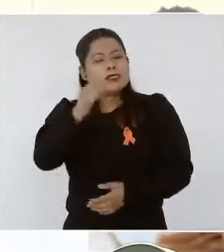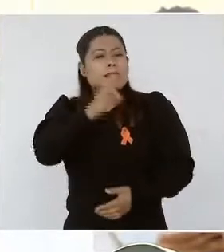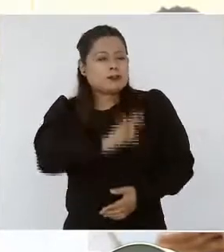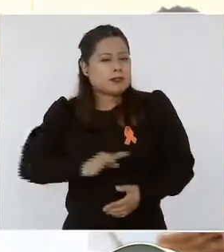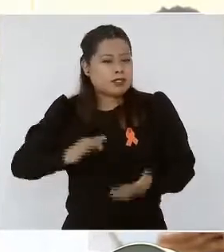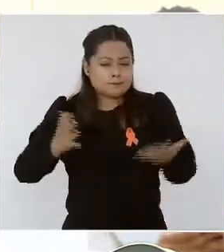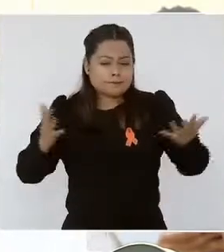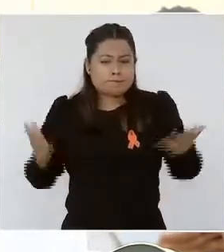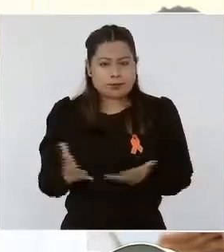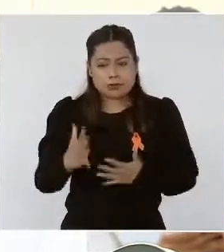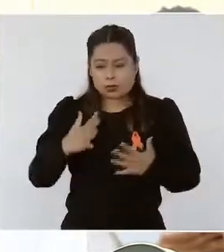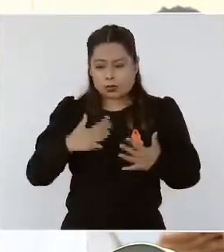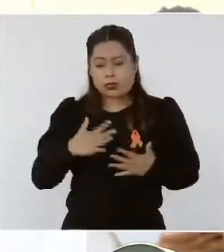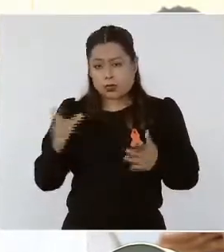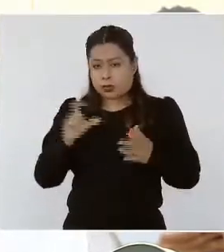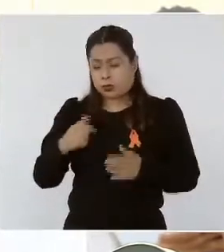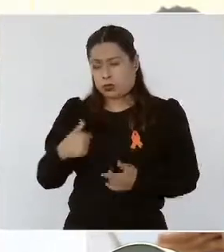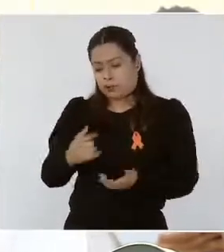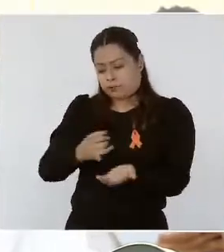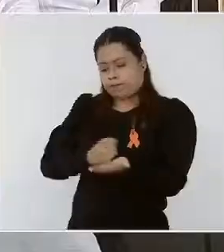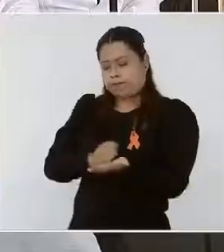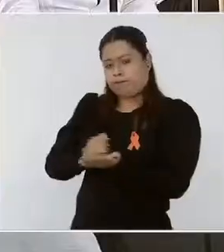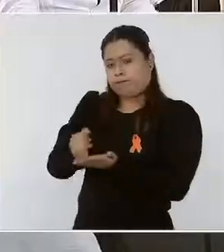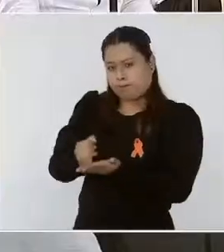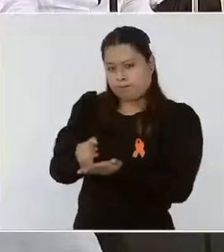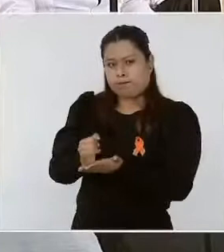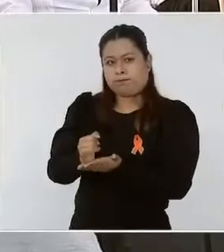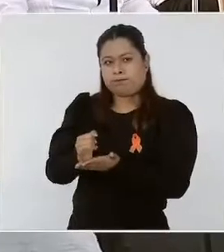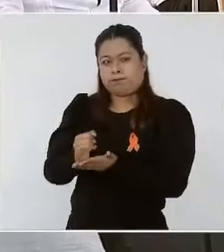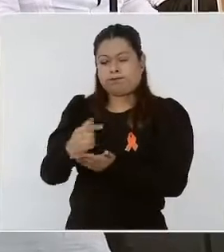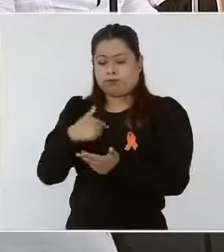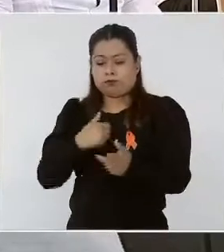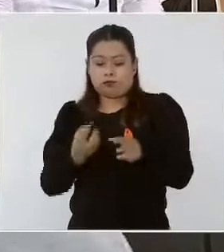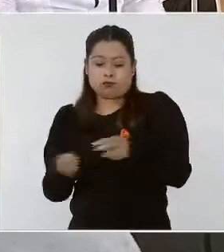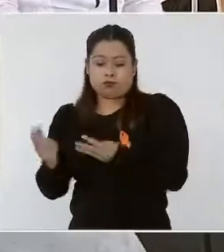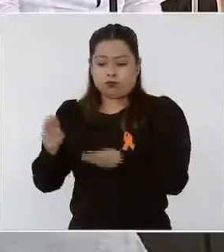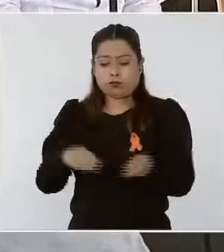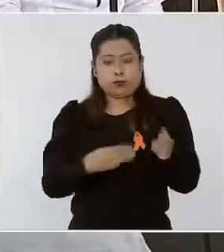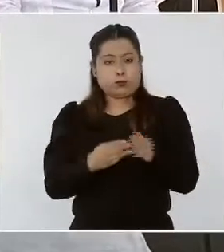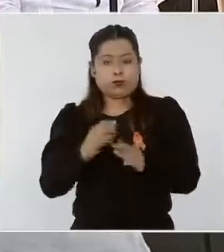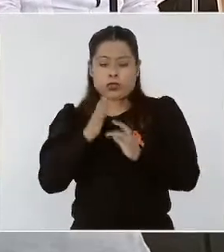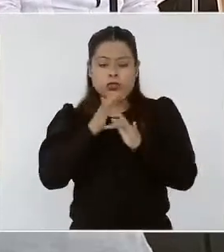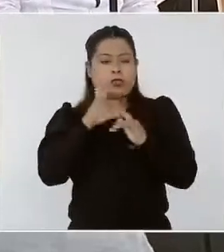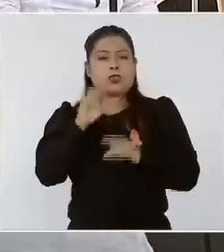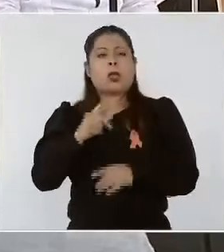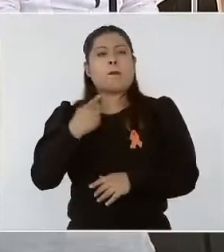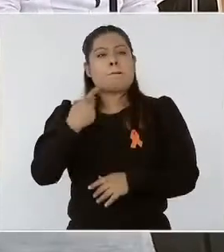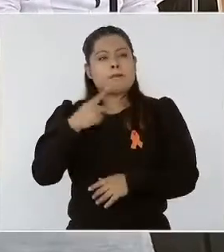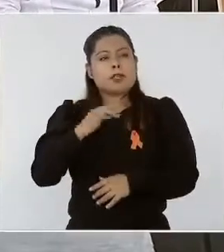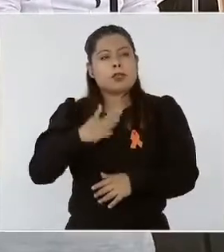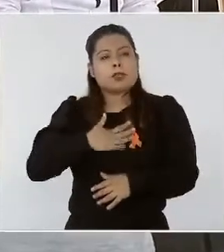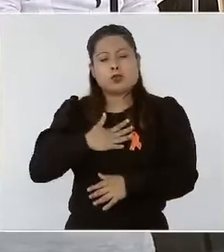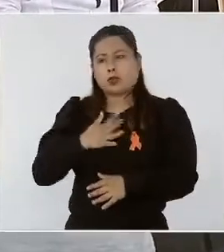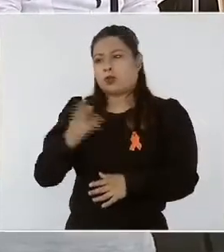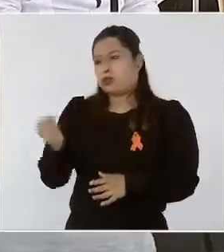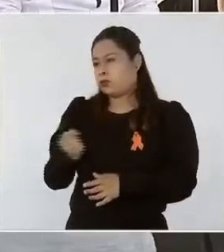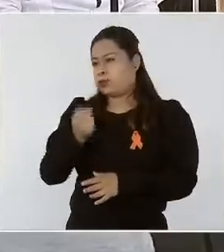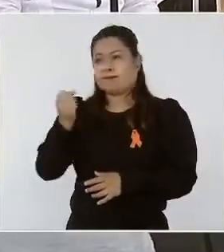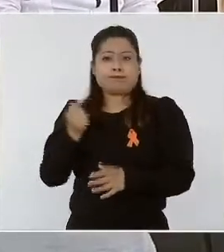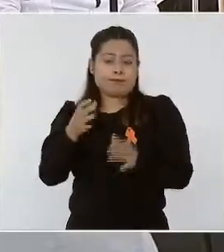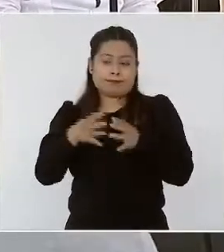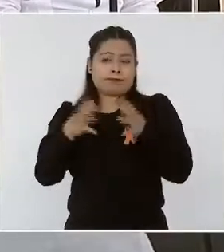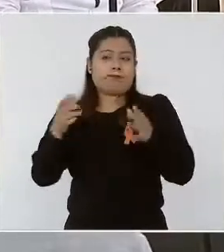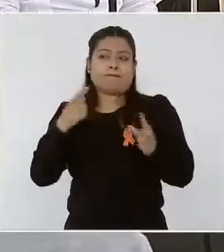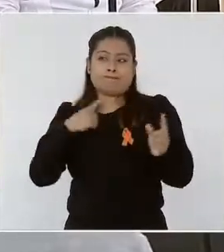tienes, como yo tuve cuando decidí, yo soy músico, no, soy flautista, pero yo tuve la fortuna enorme